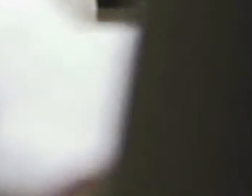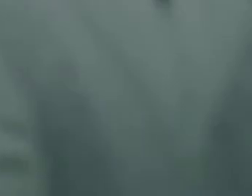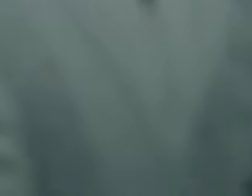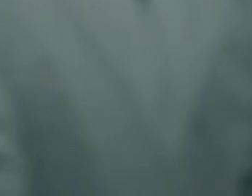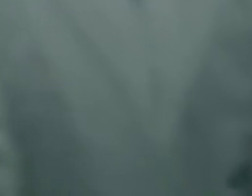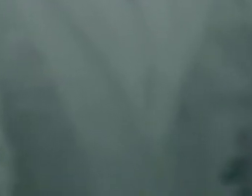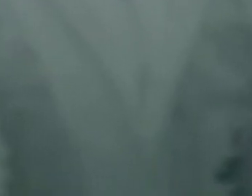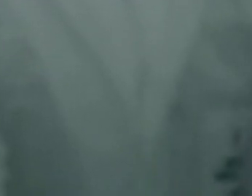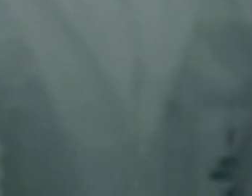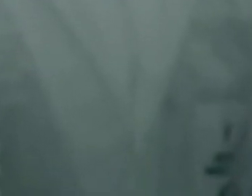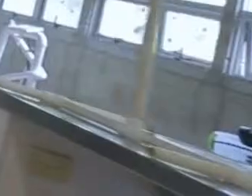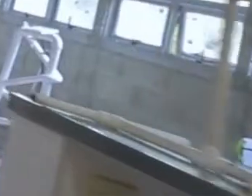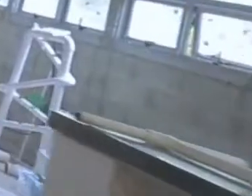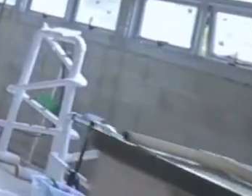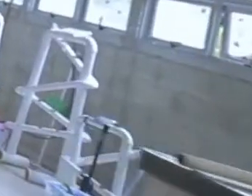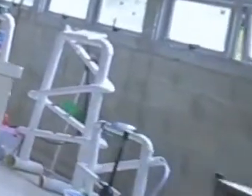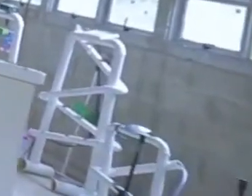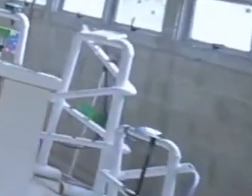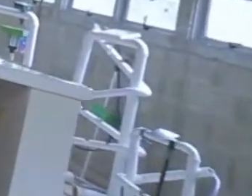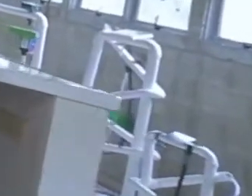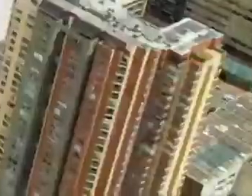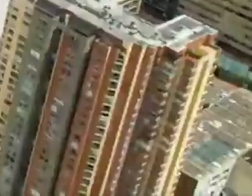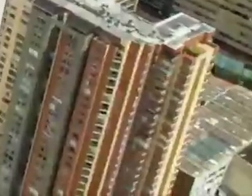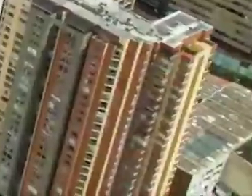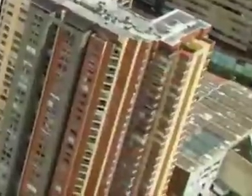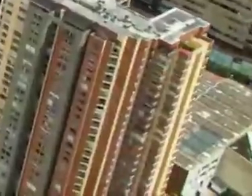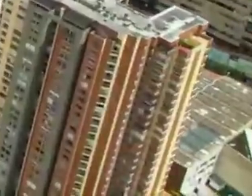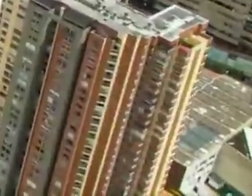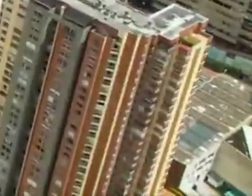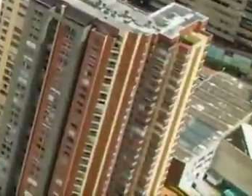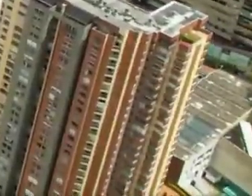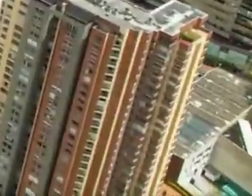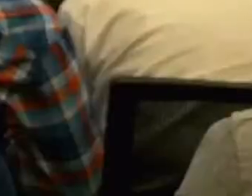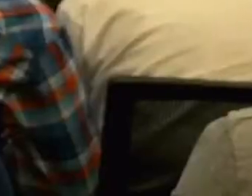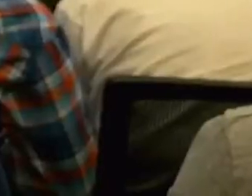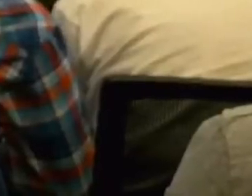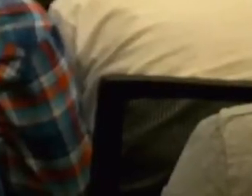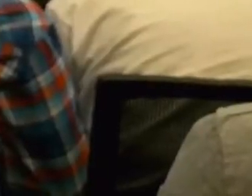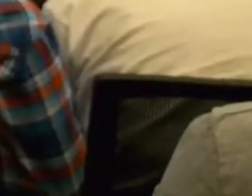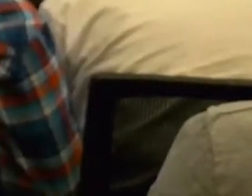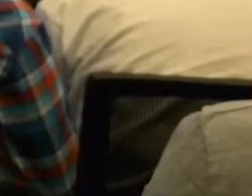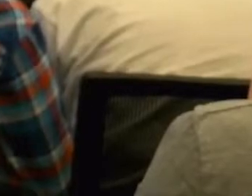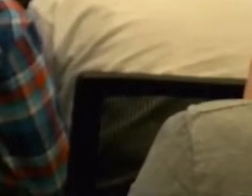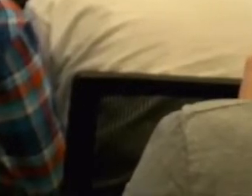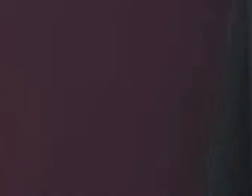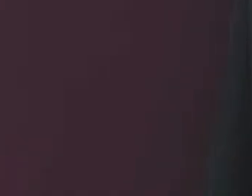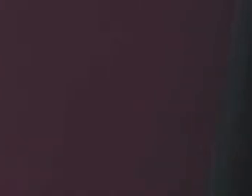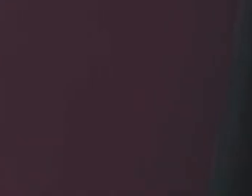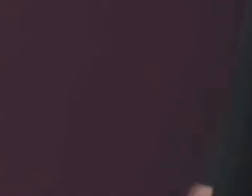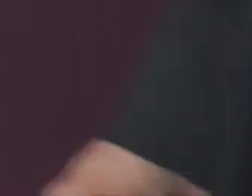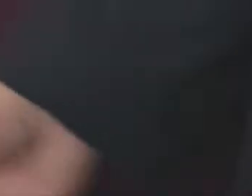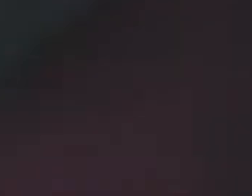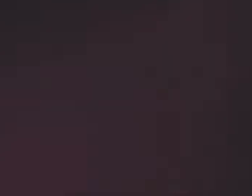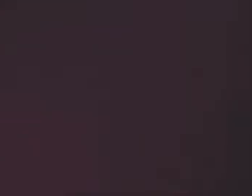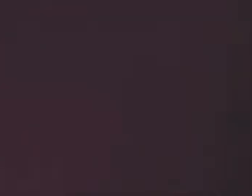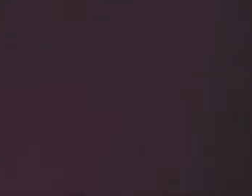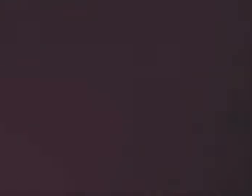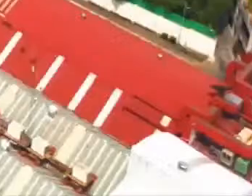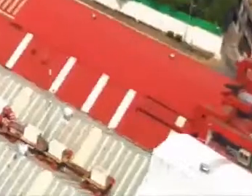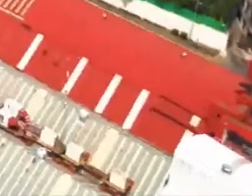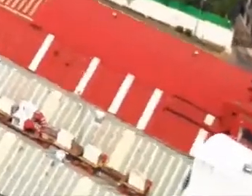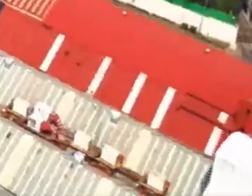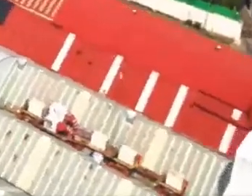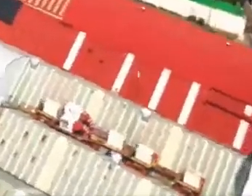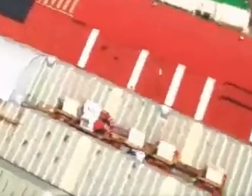América Latina y el Caribe, CEPAL, representa un espacio crucial donde altas autoridades se congregan con el objetivo de impulsar el